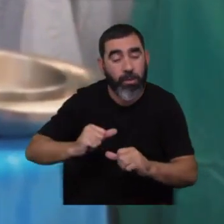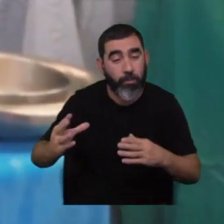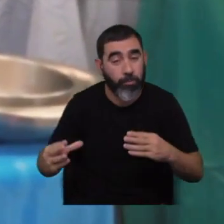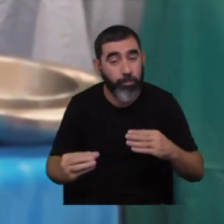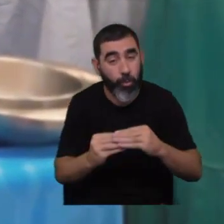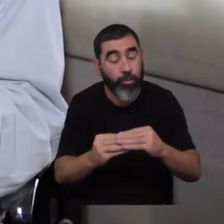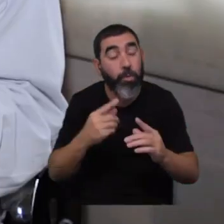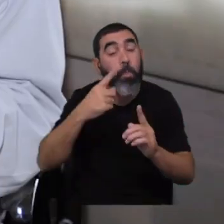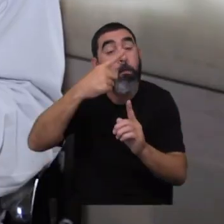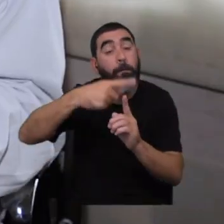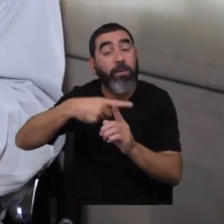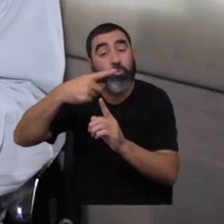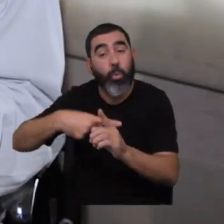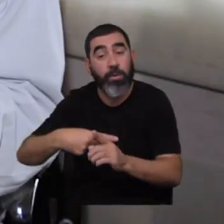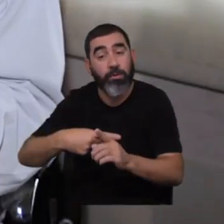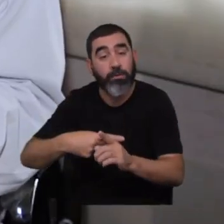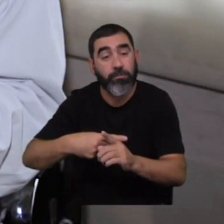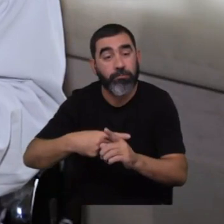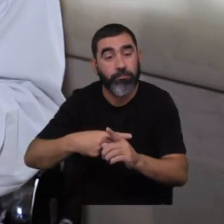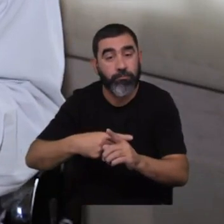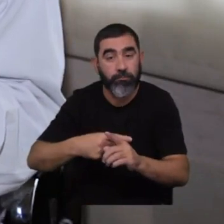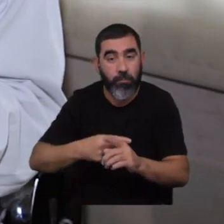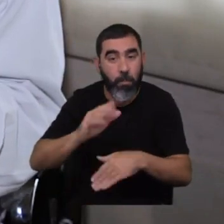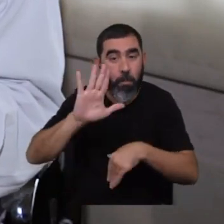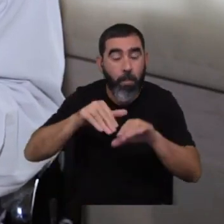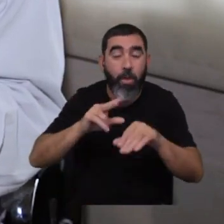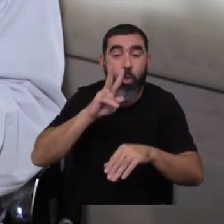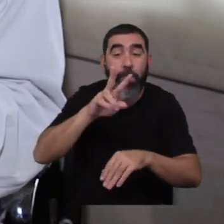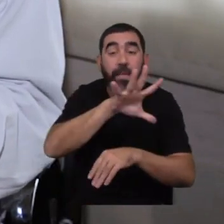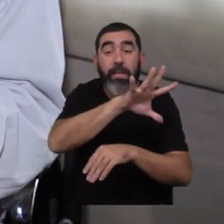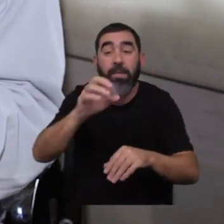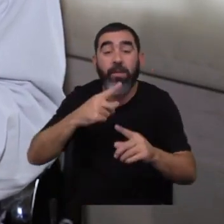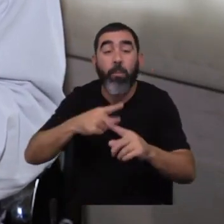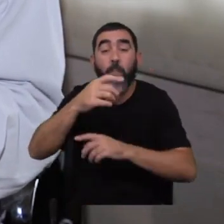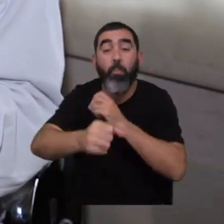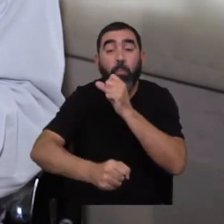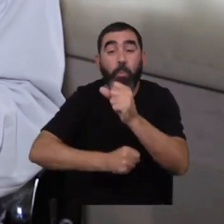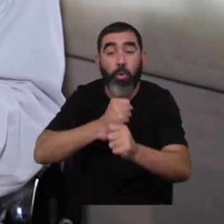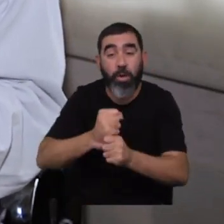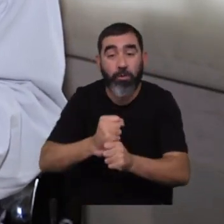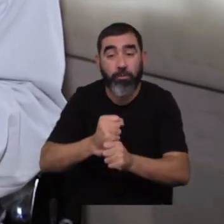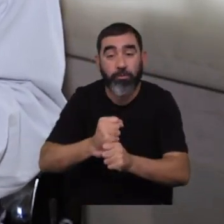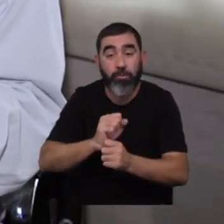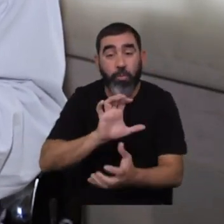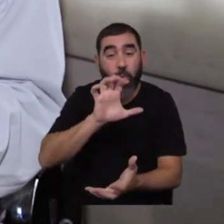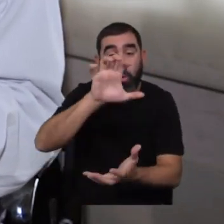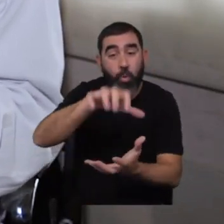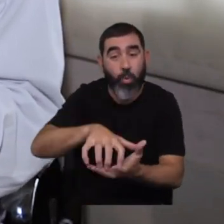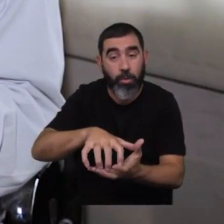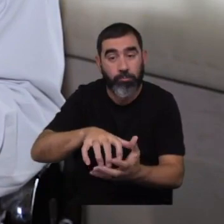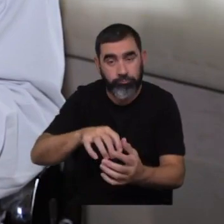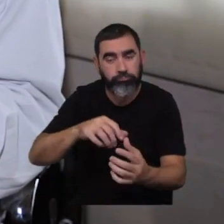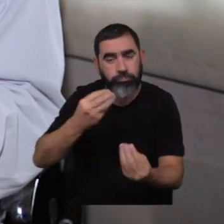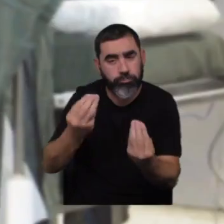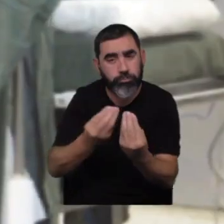prótesis mensuales, lo que hace un volumen mayor a 2.500 por año, que es un centro de alta